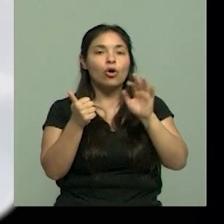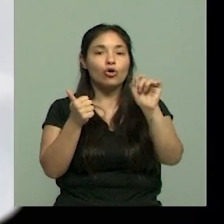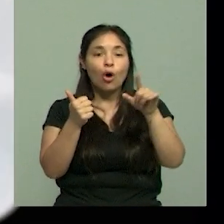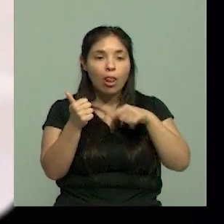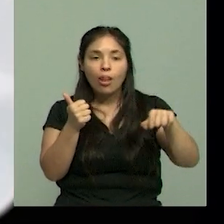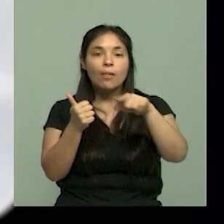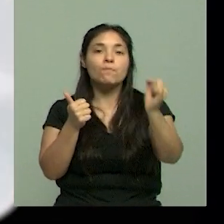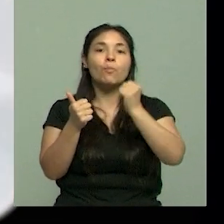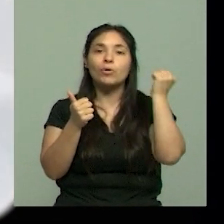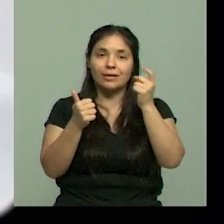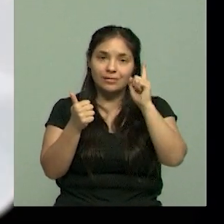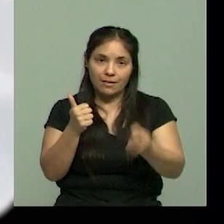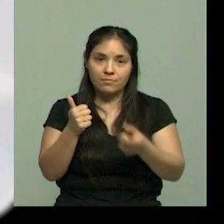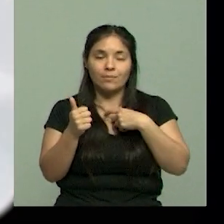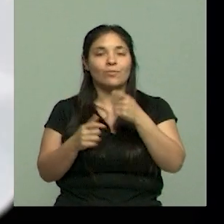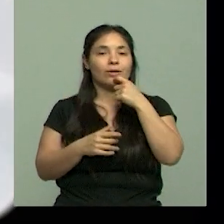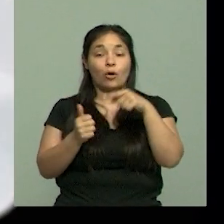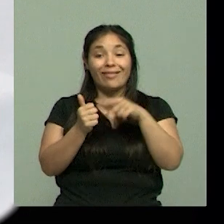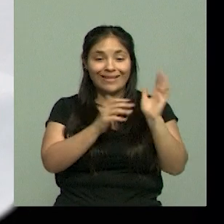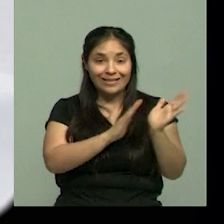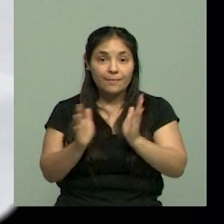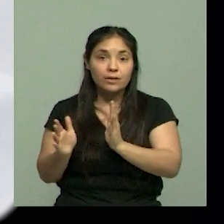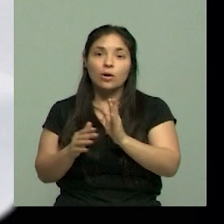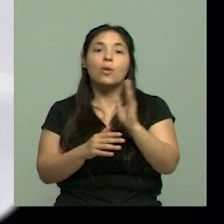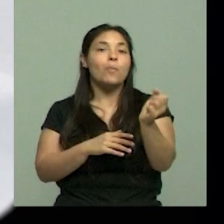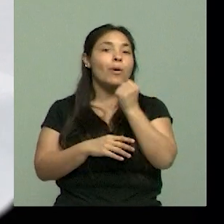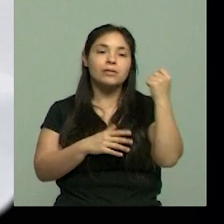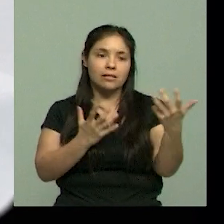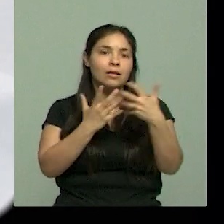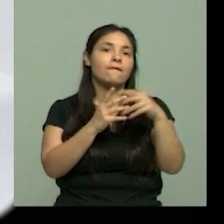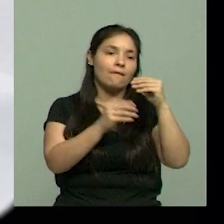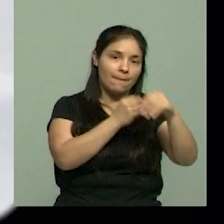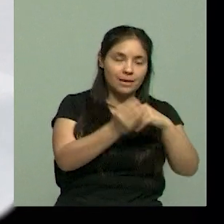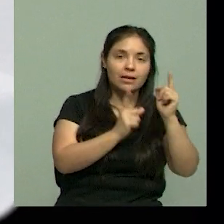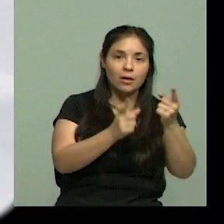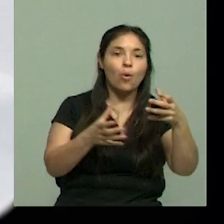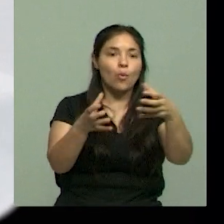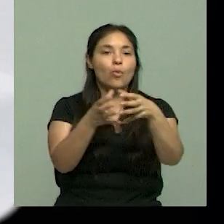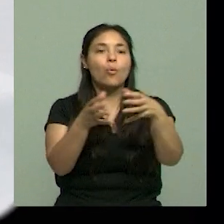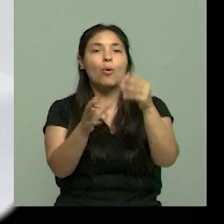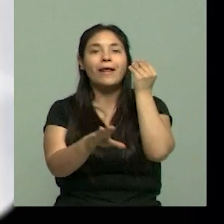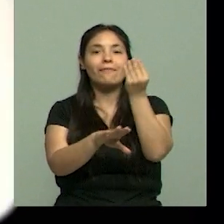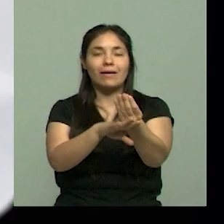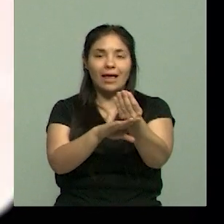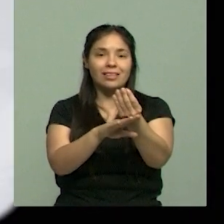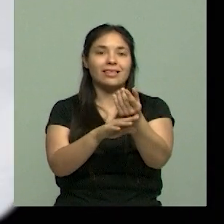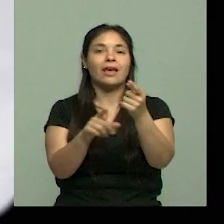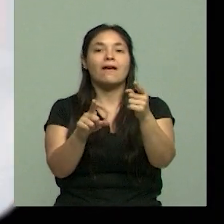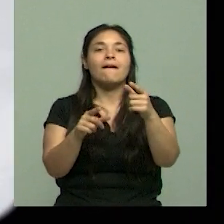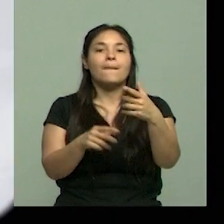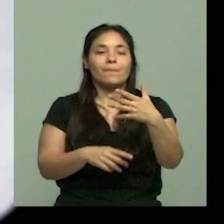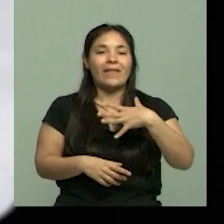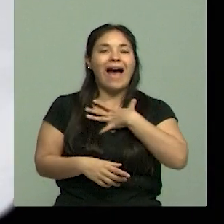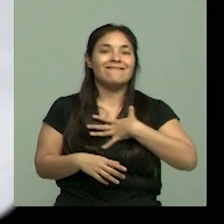estas temáticas, es importante abordarla ya sea con la familia, con un grupo de referencia, con un referente afectivo. Es